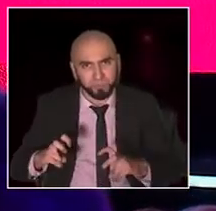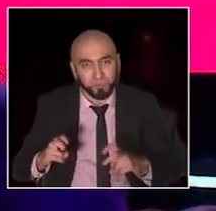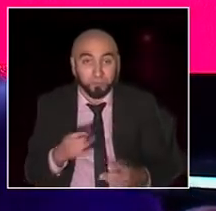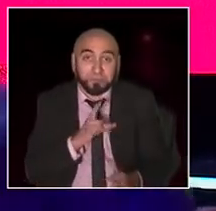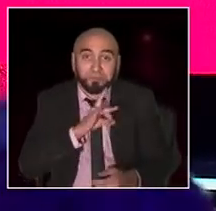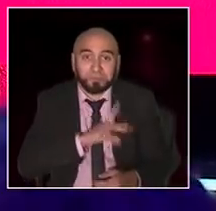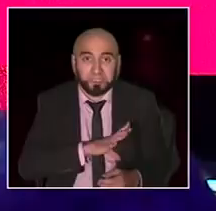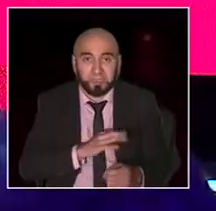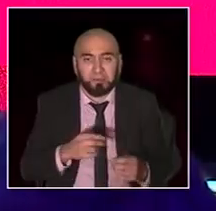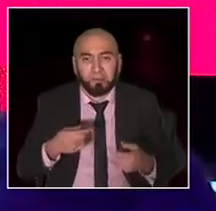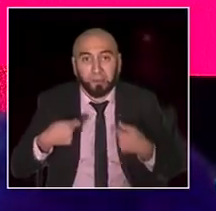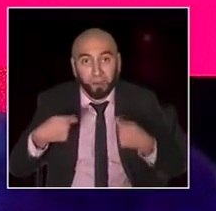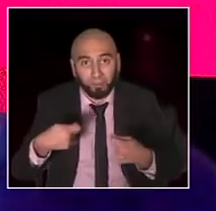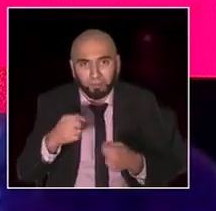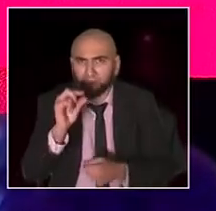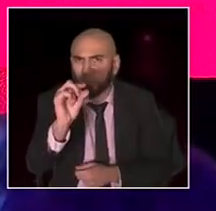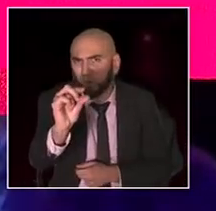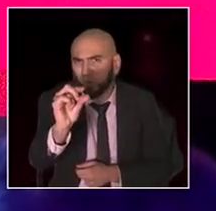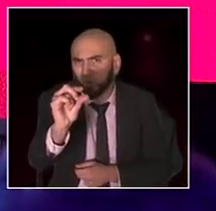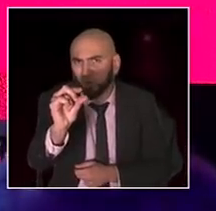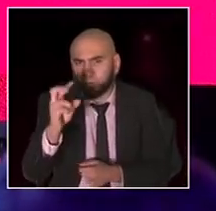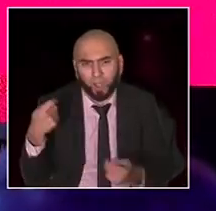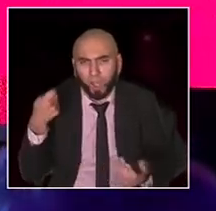solamente gastamos muy poco en ciencia e investigación,